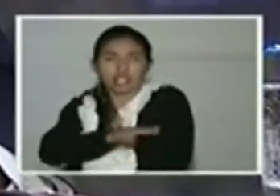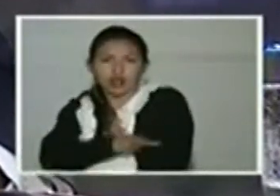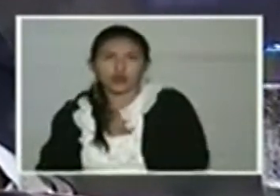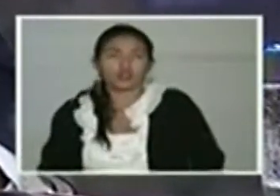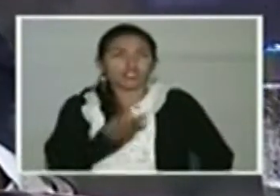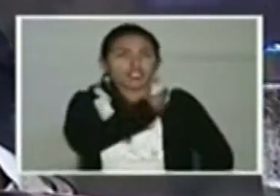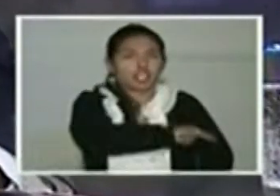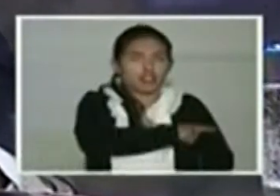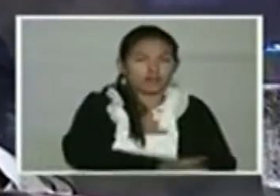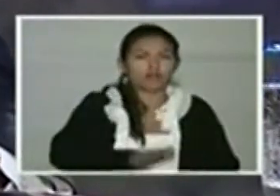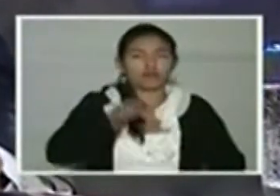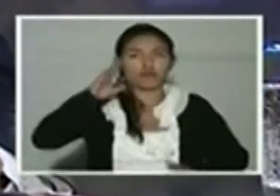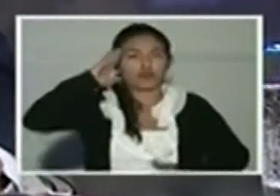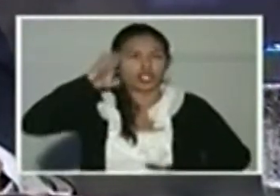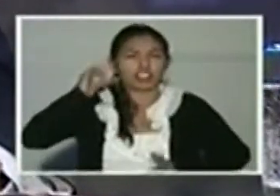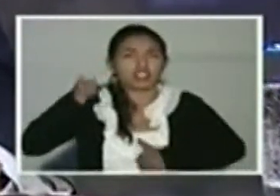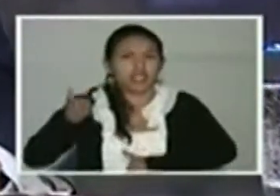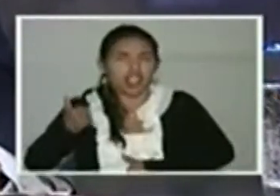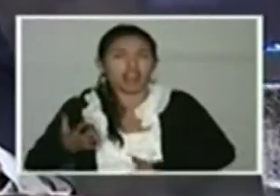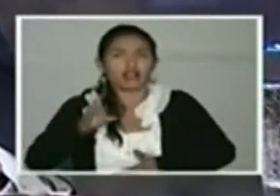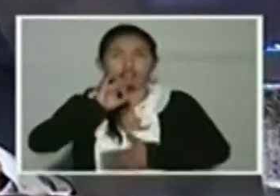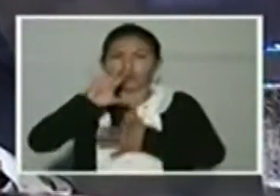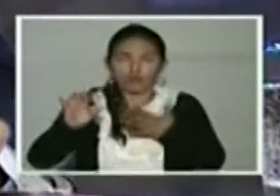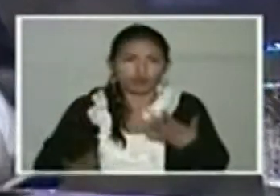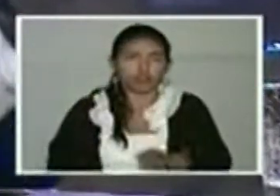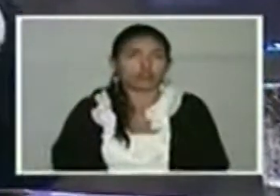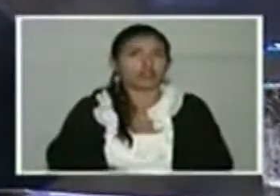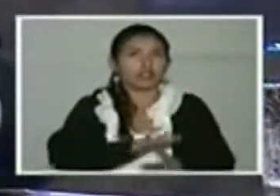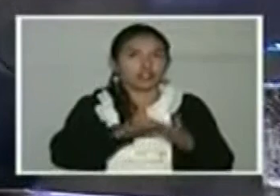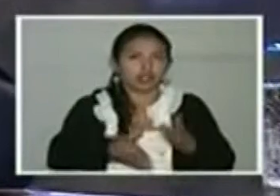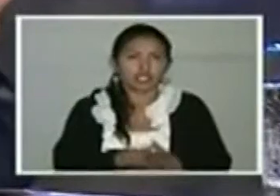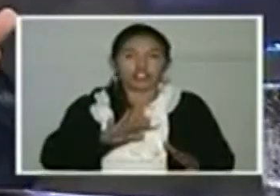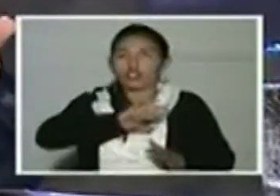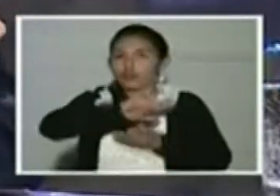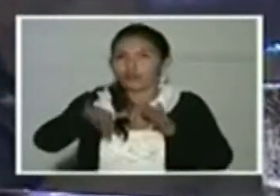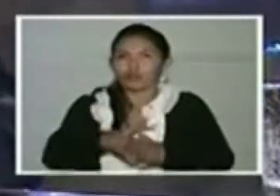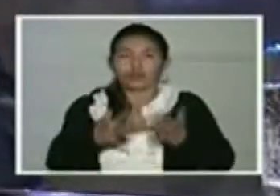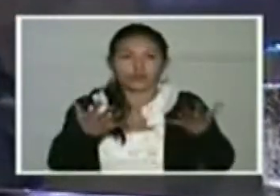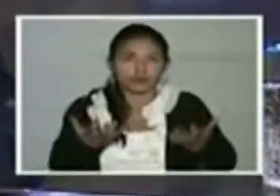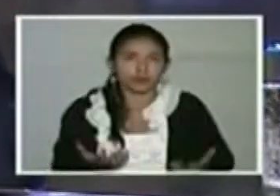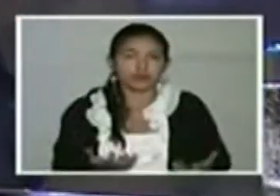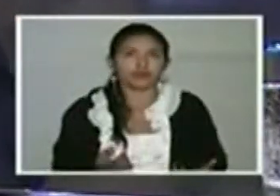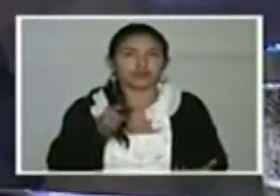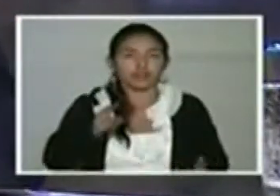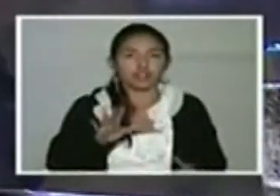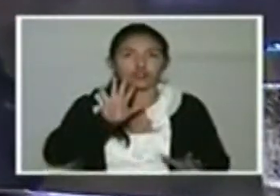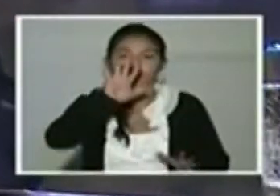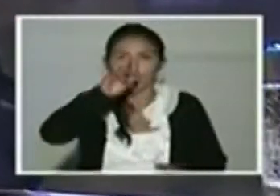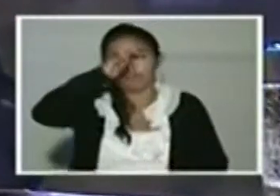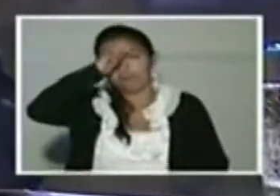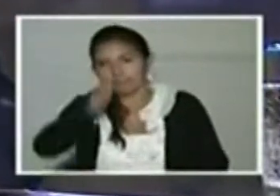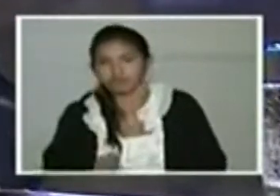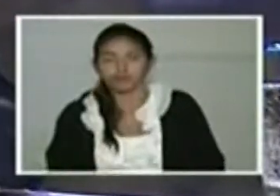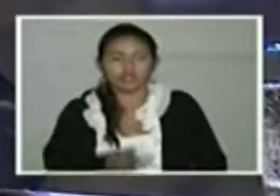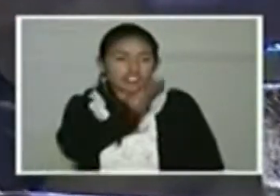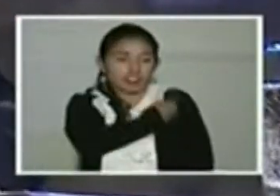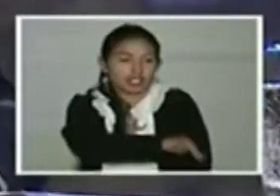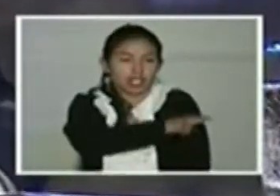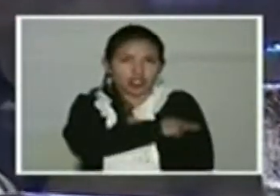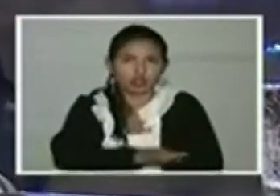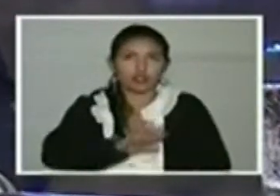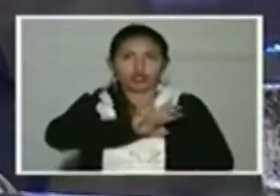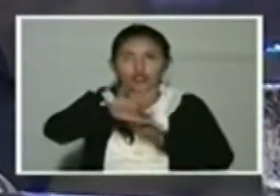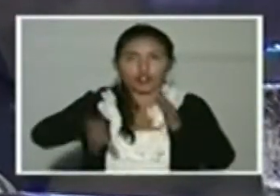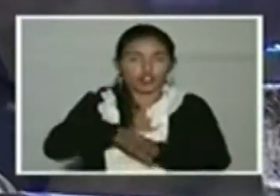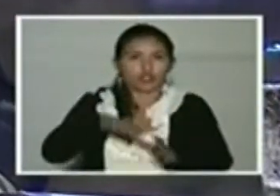fuerzas policiales de las fuerzas armadas lo que queremos es que todos los establecimientos estén a tu servicio al salud al servicio